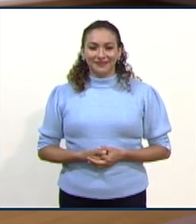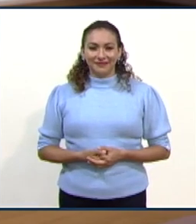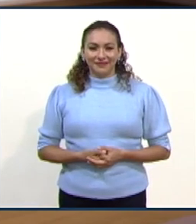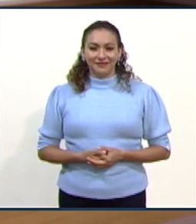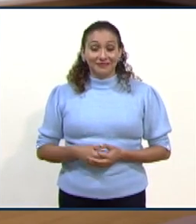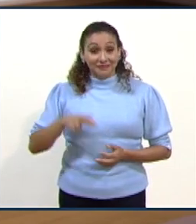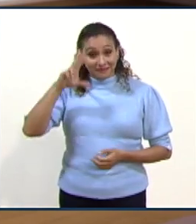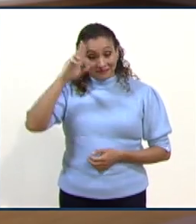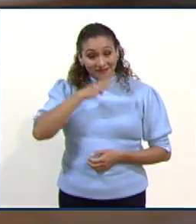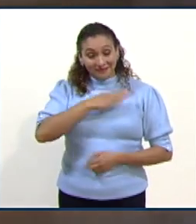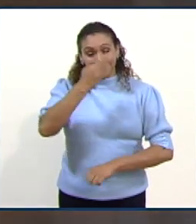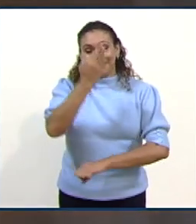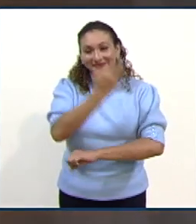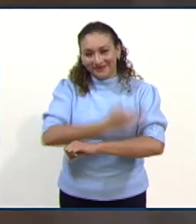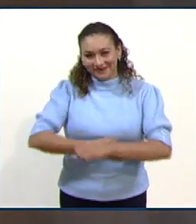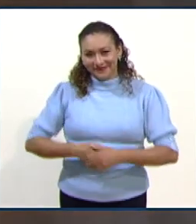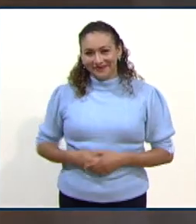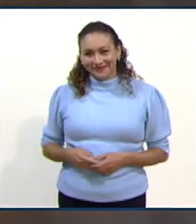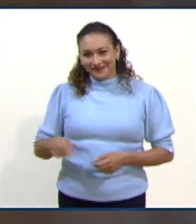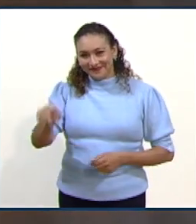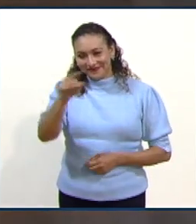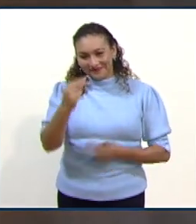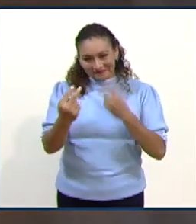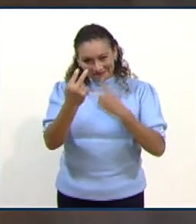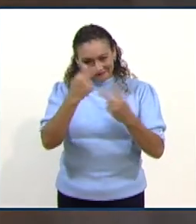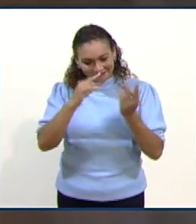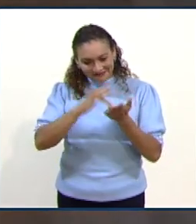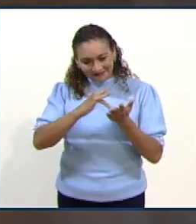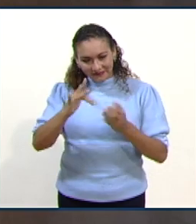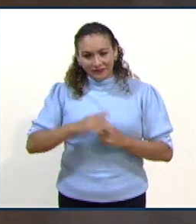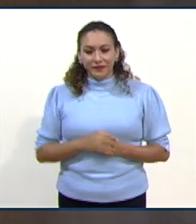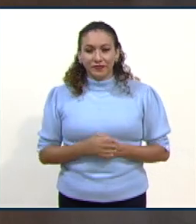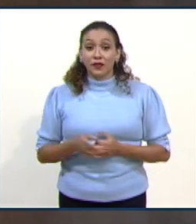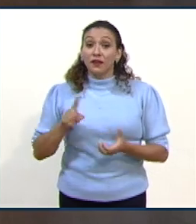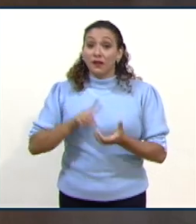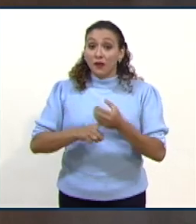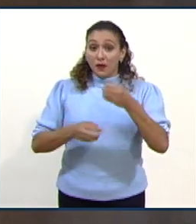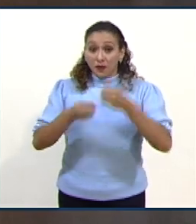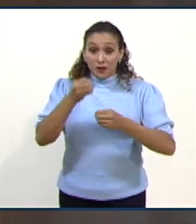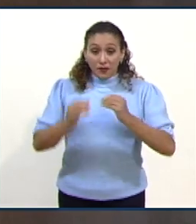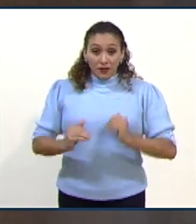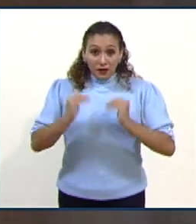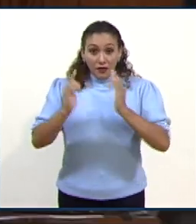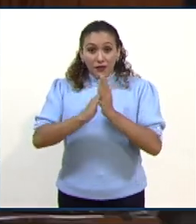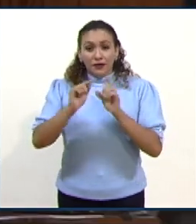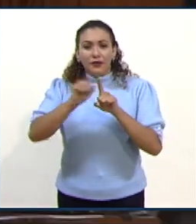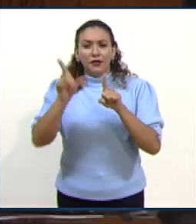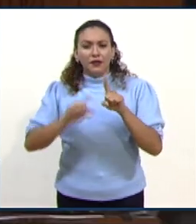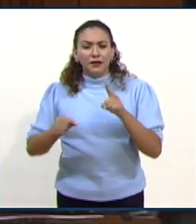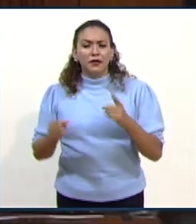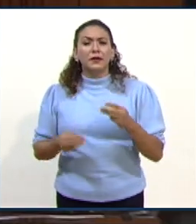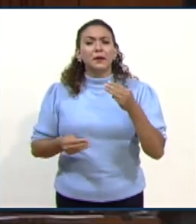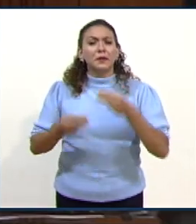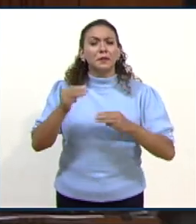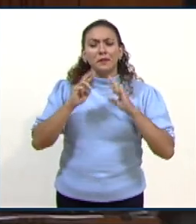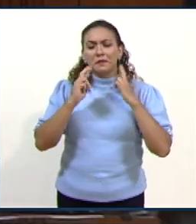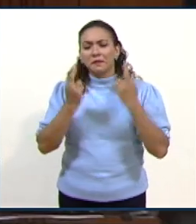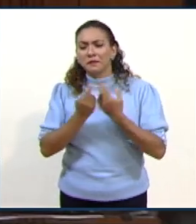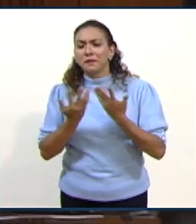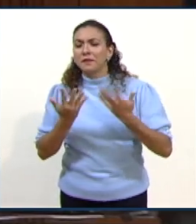¿Qué tal? Muy buenas tardes a todas las personas que siguen esta transmisión. El Pleno de la Suprema Corte de Justicia resolvió dos